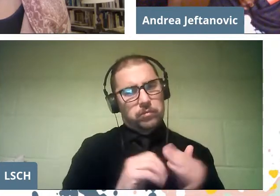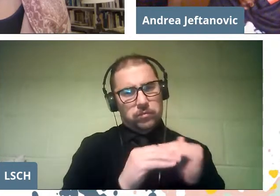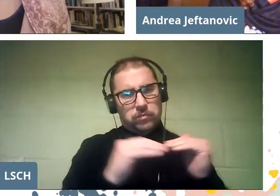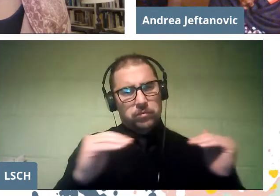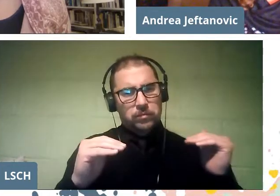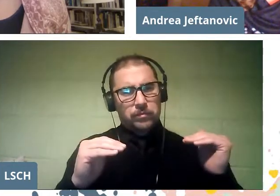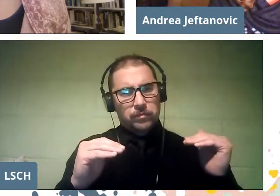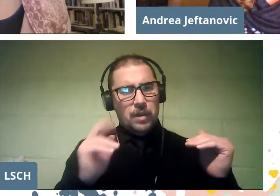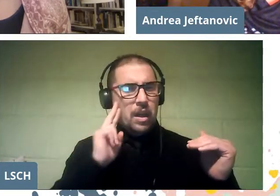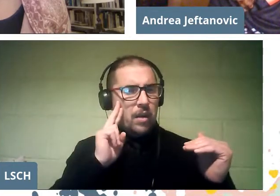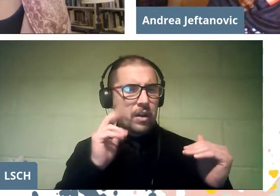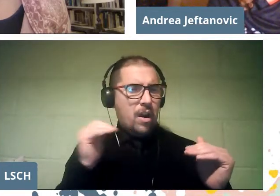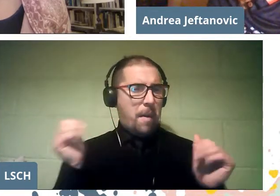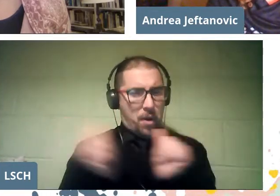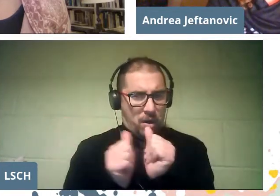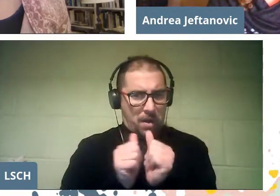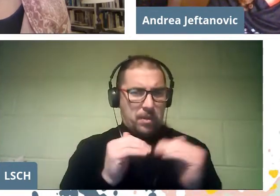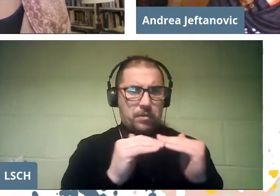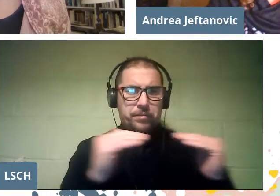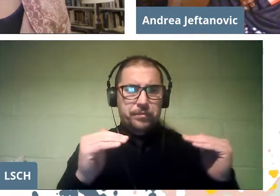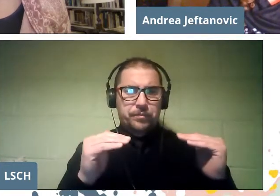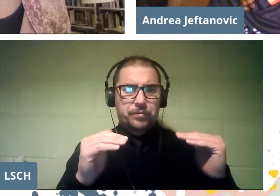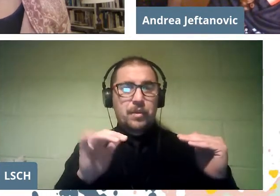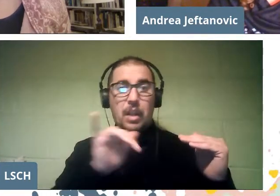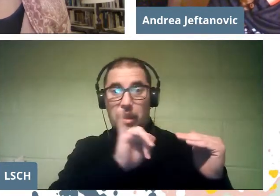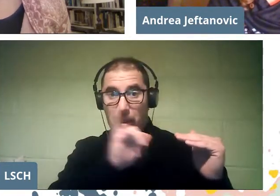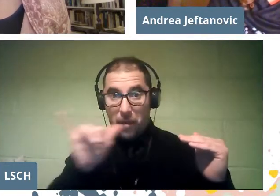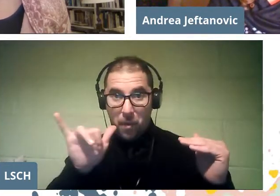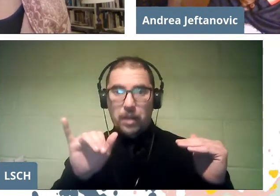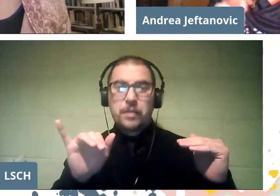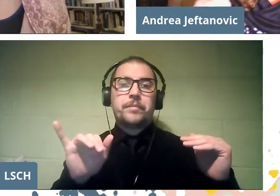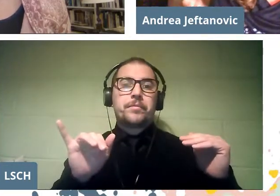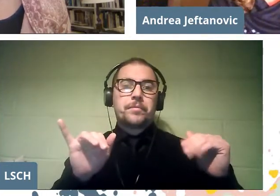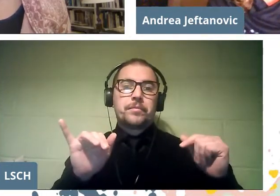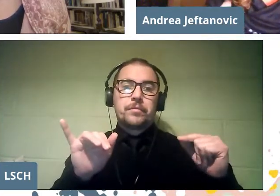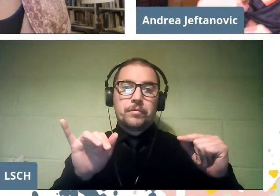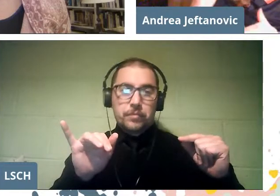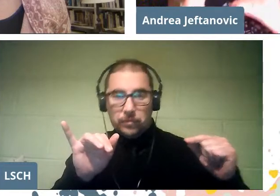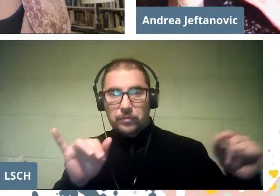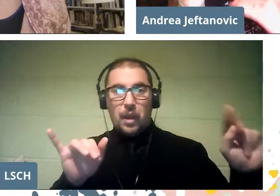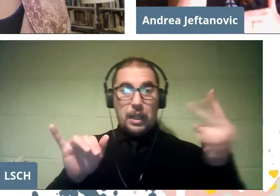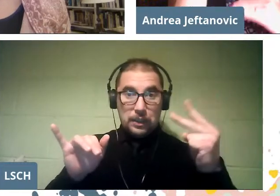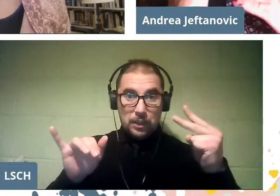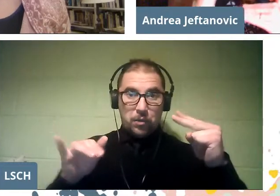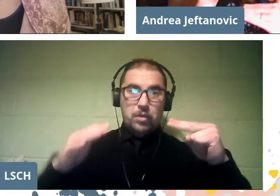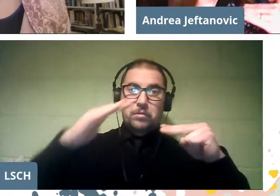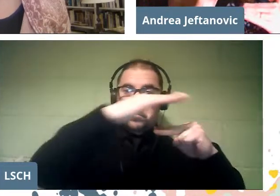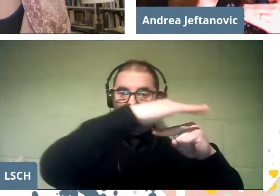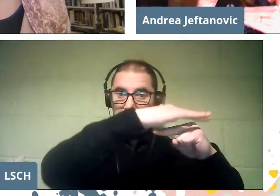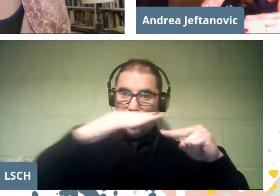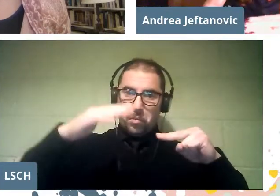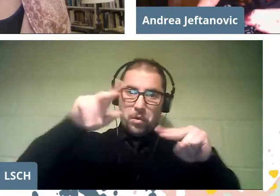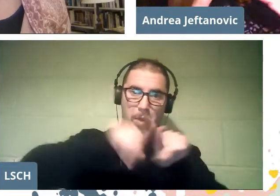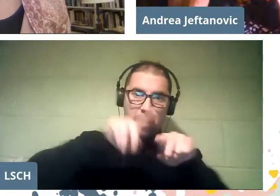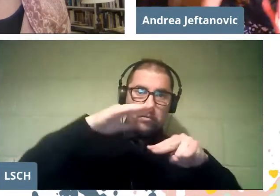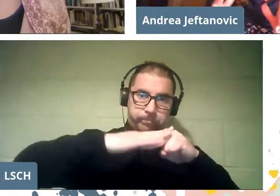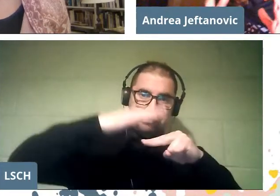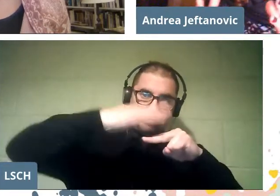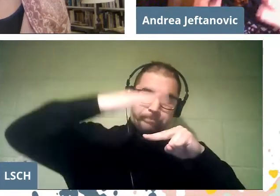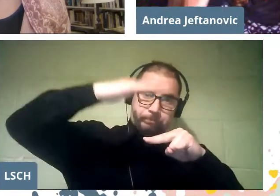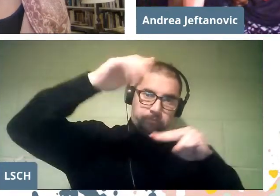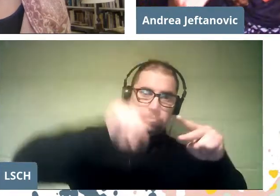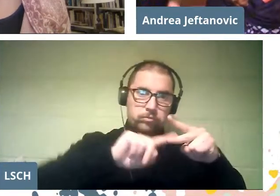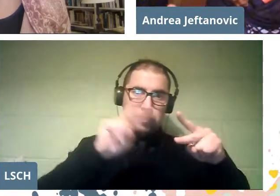reflexión, pero muy cercana a la experiencia. Yo me doy cuenta que hay otro momento, por eso he hablado de como capas geológicas, cuando